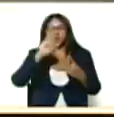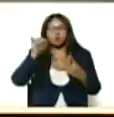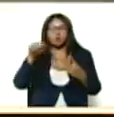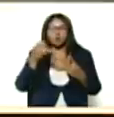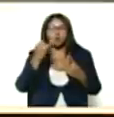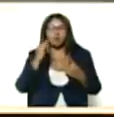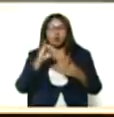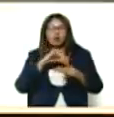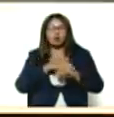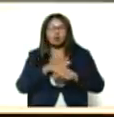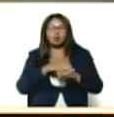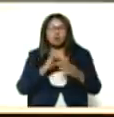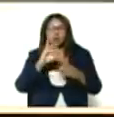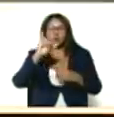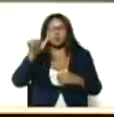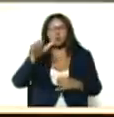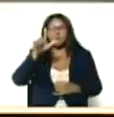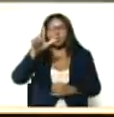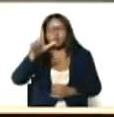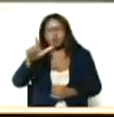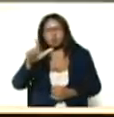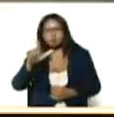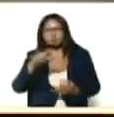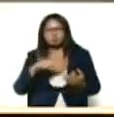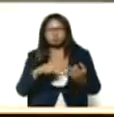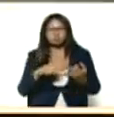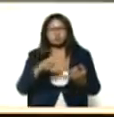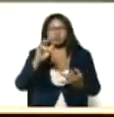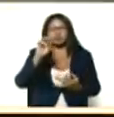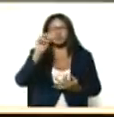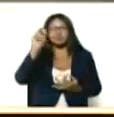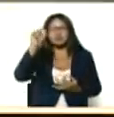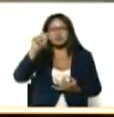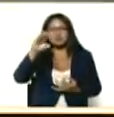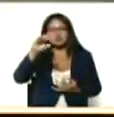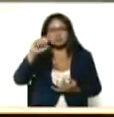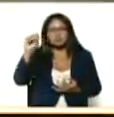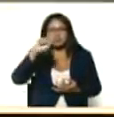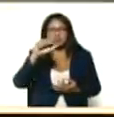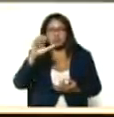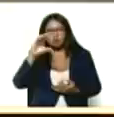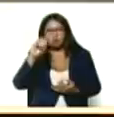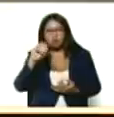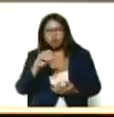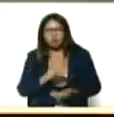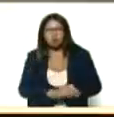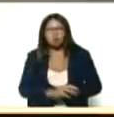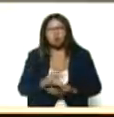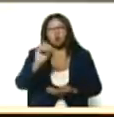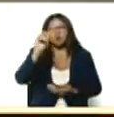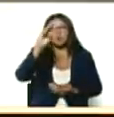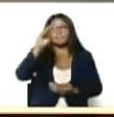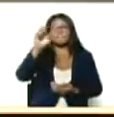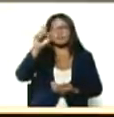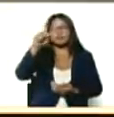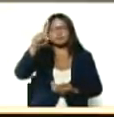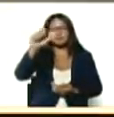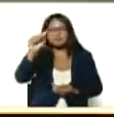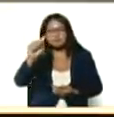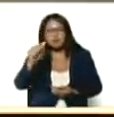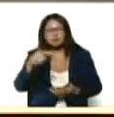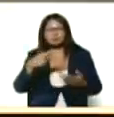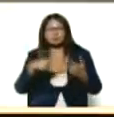Rodríguez, Julio León Heredia, Francisco Ameliás, Robexa Poleo,